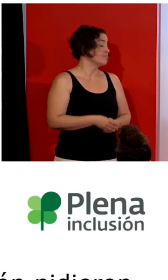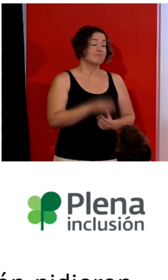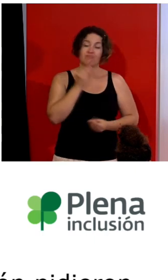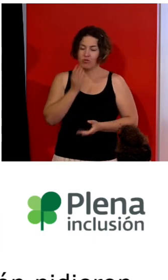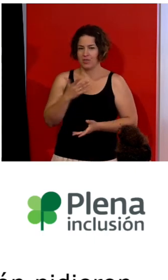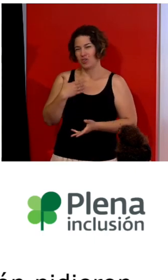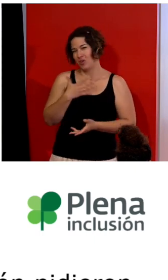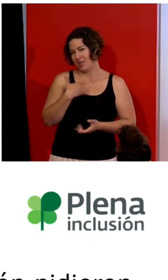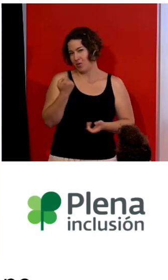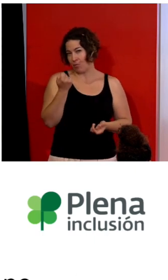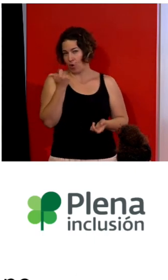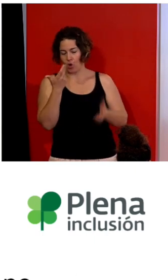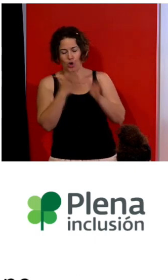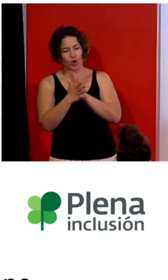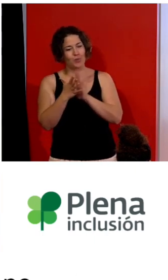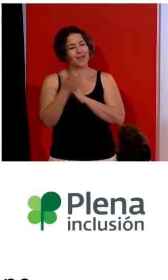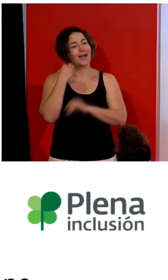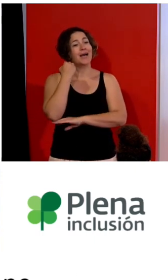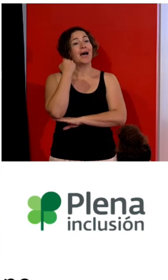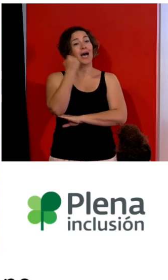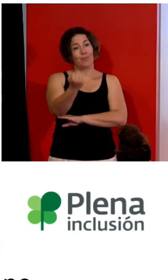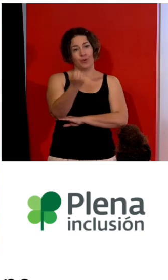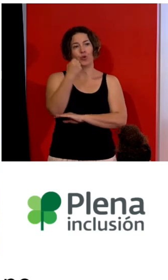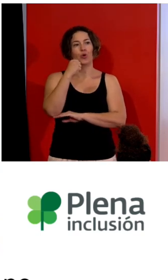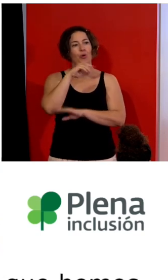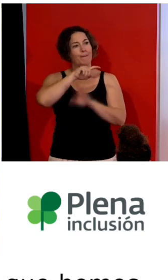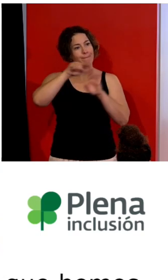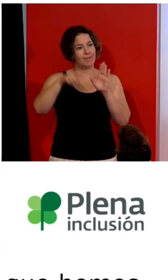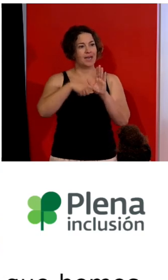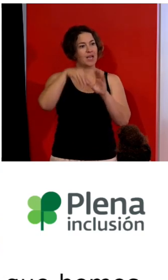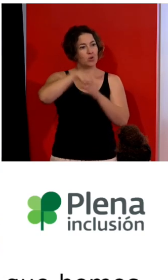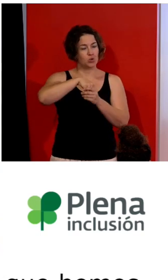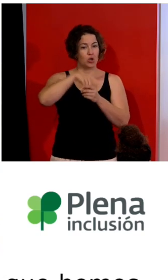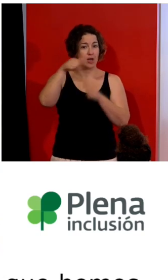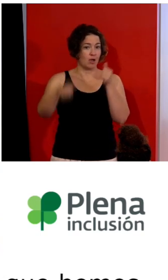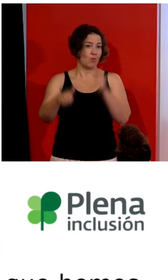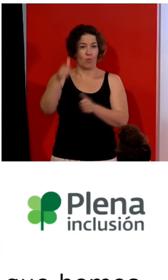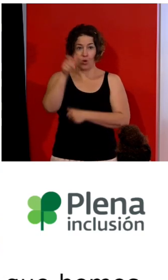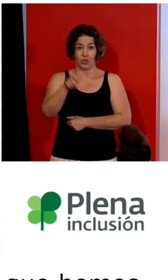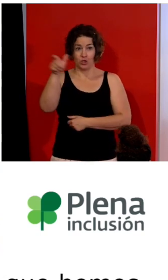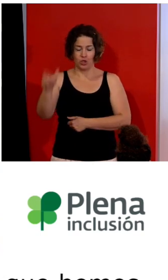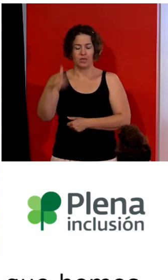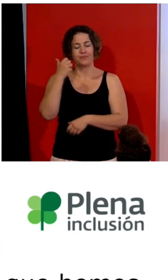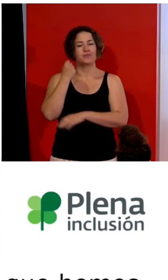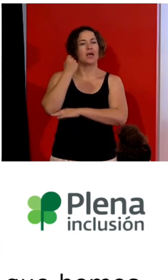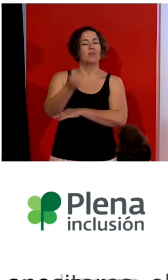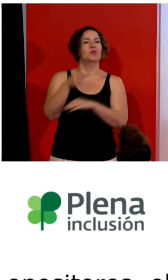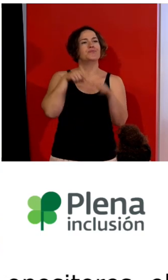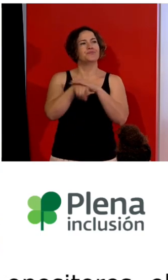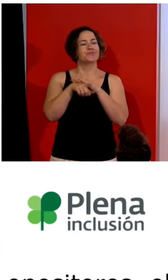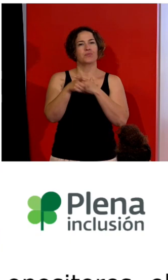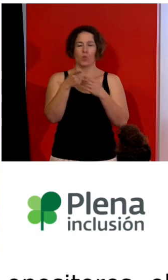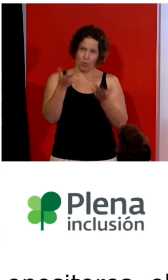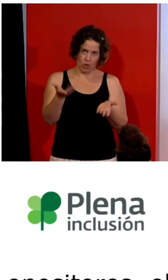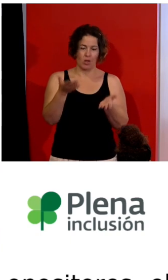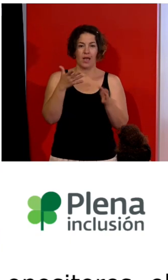Yo voy a contar un poco el apoyo que hemos prestado desde Plena Inclusión a los opositores. El apoyo se ha gestionado principal, bueno, aparte